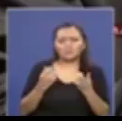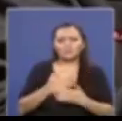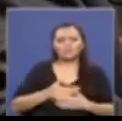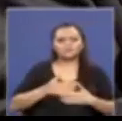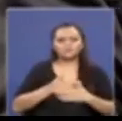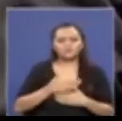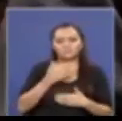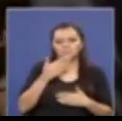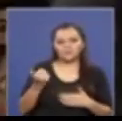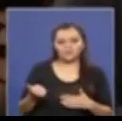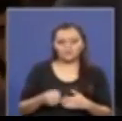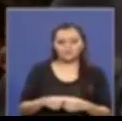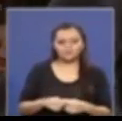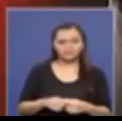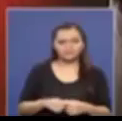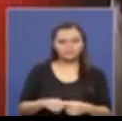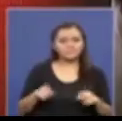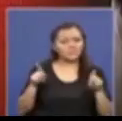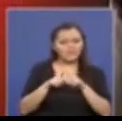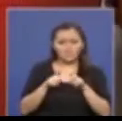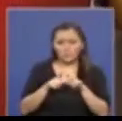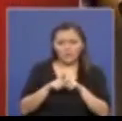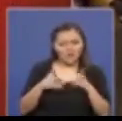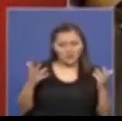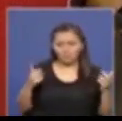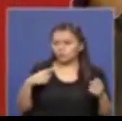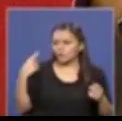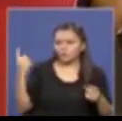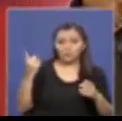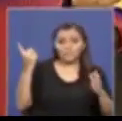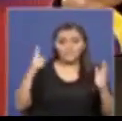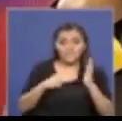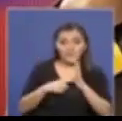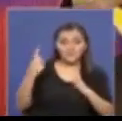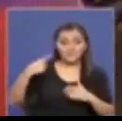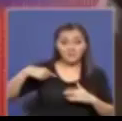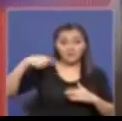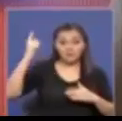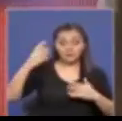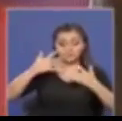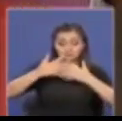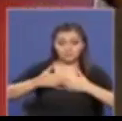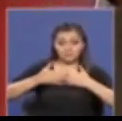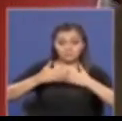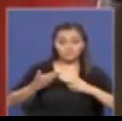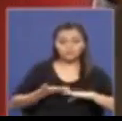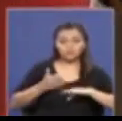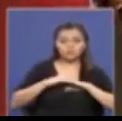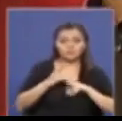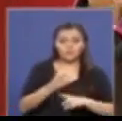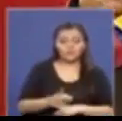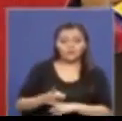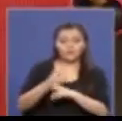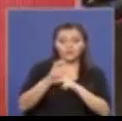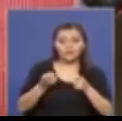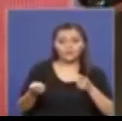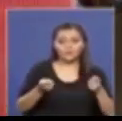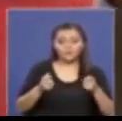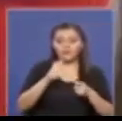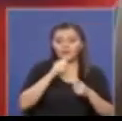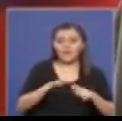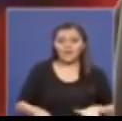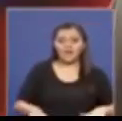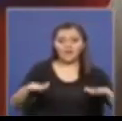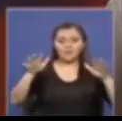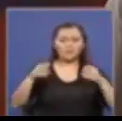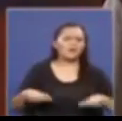disfrutar. Pero como en muchas cosas, los 1.000 millones que hemos gastado en multipropósito, invertido en multipropósito, eso sí va a las cuentas